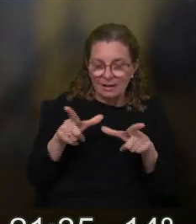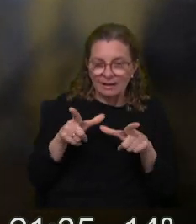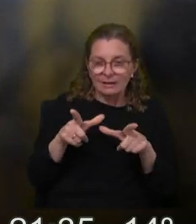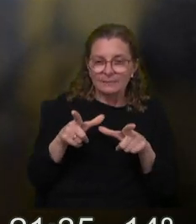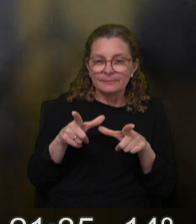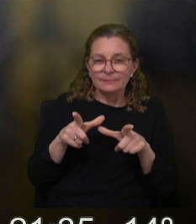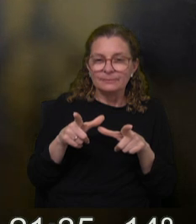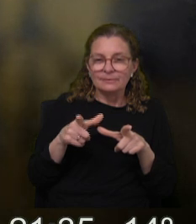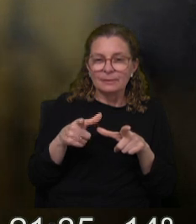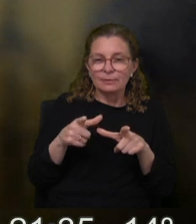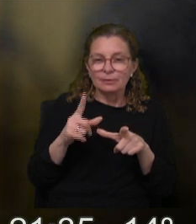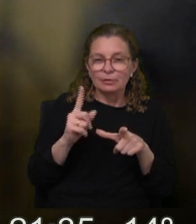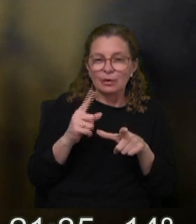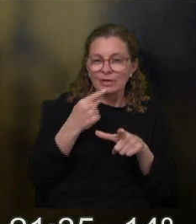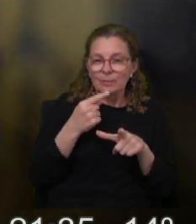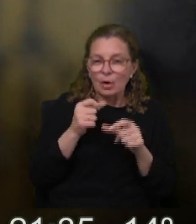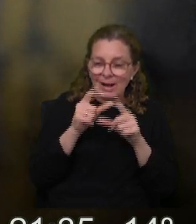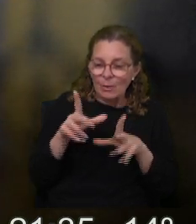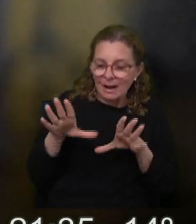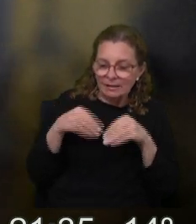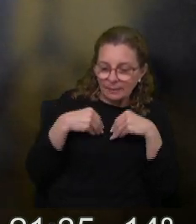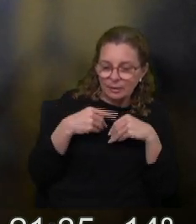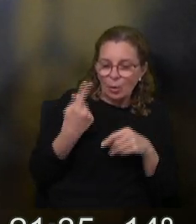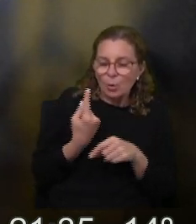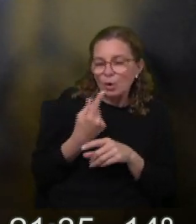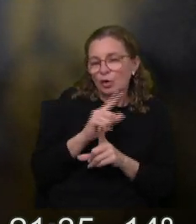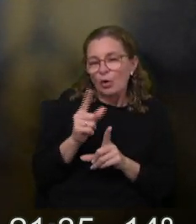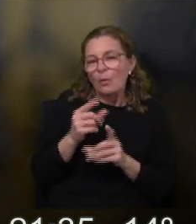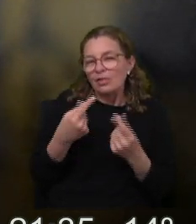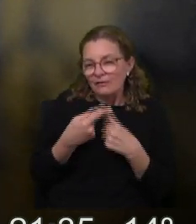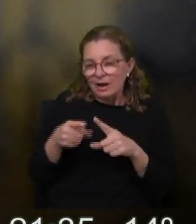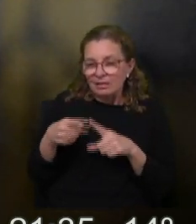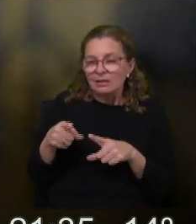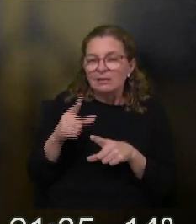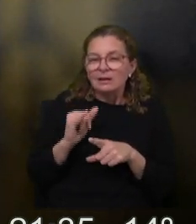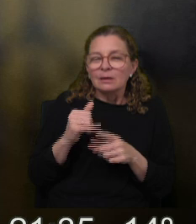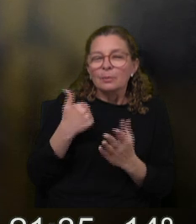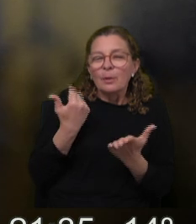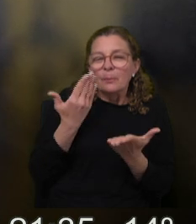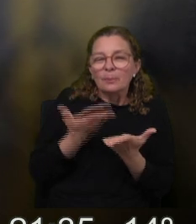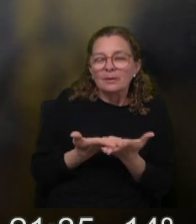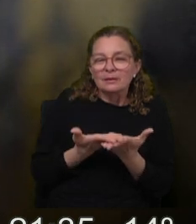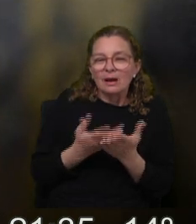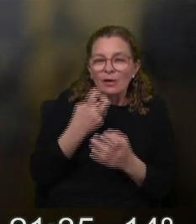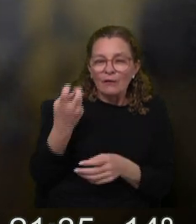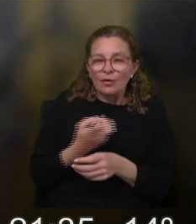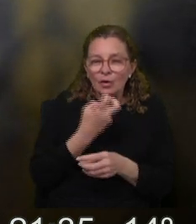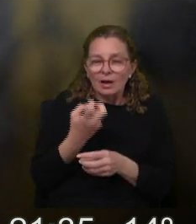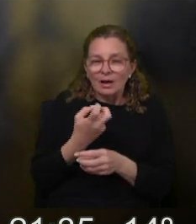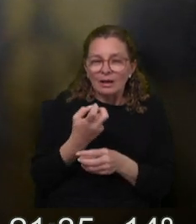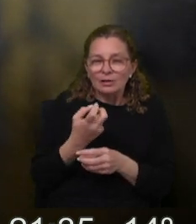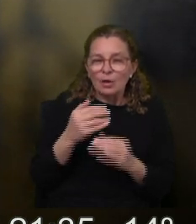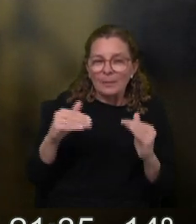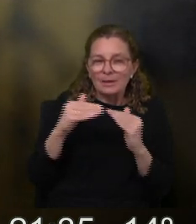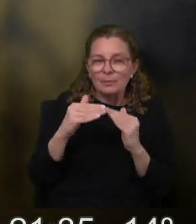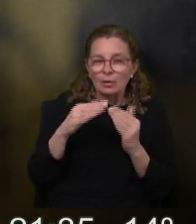casi que podríamos decir que no nos casamos con ningún lenguaje, pero creo que la propuesta lo que busca es que pase lo